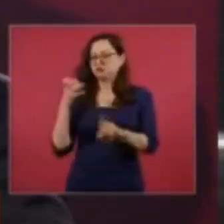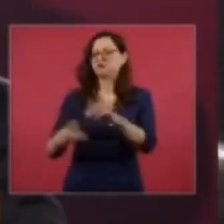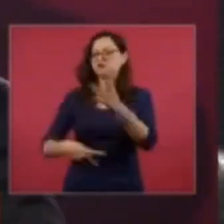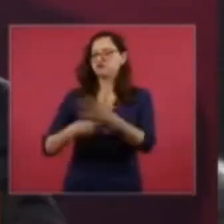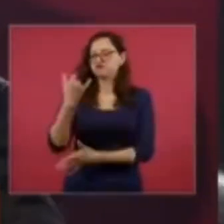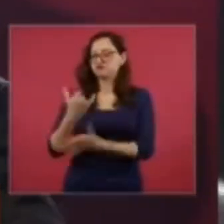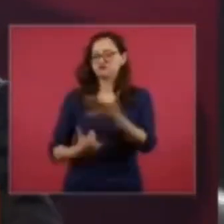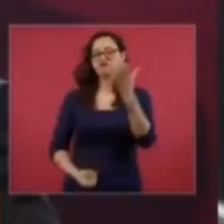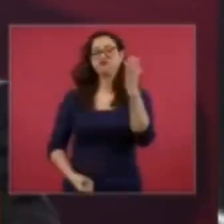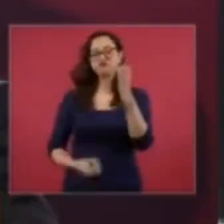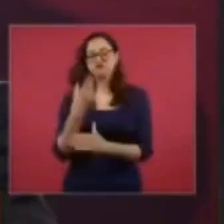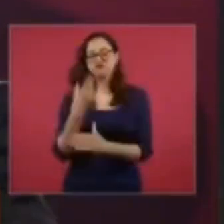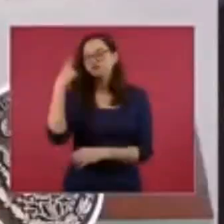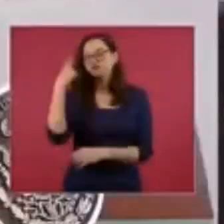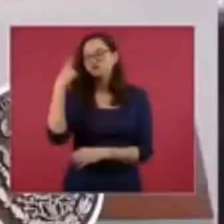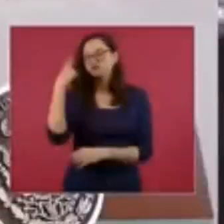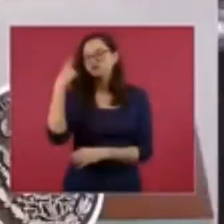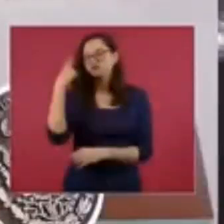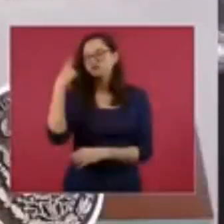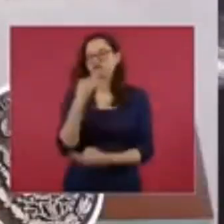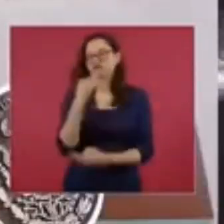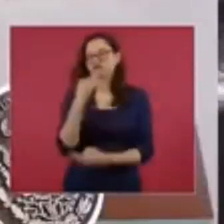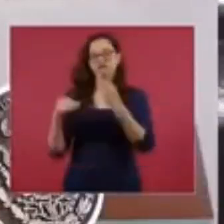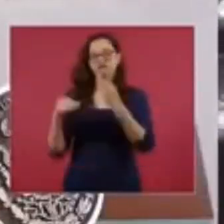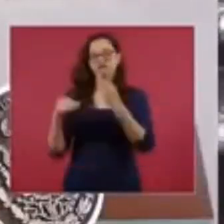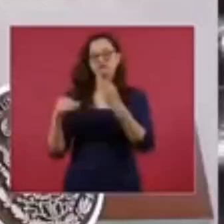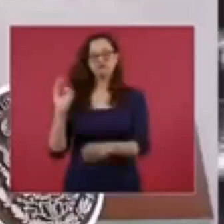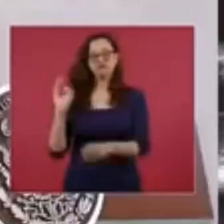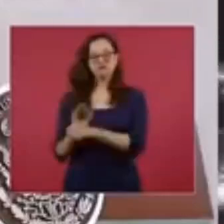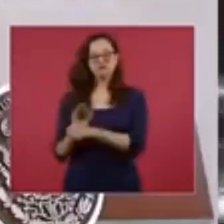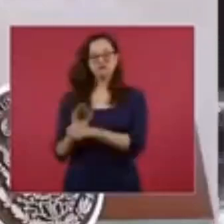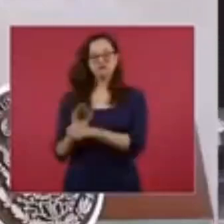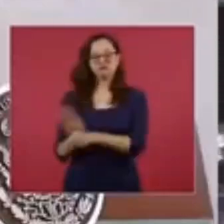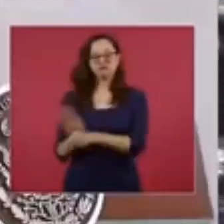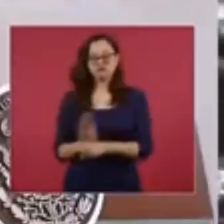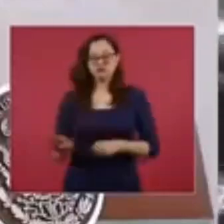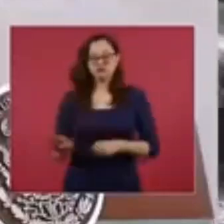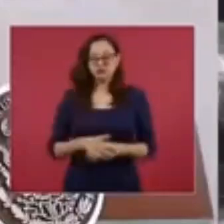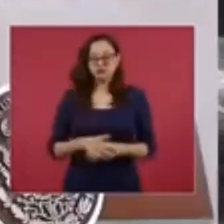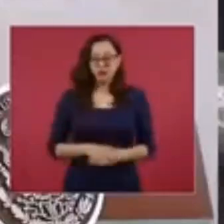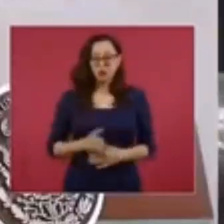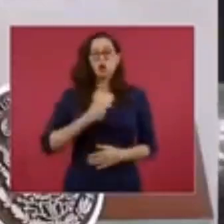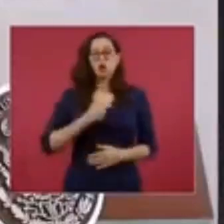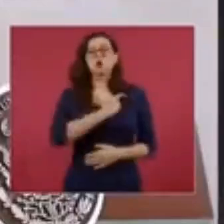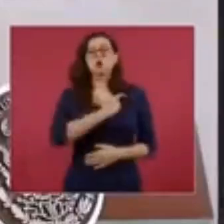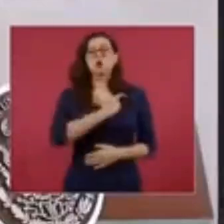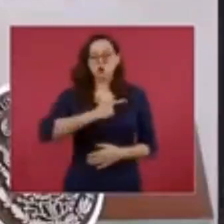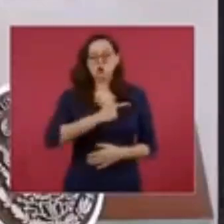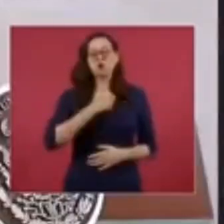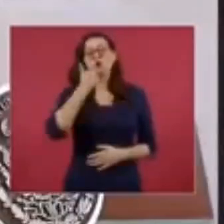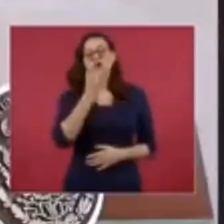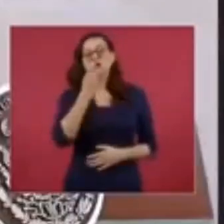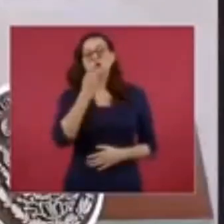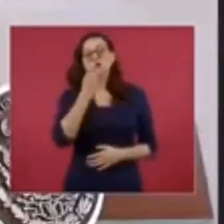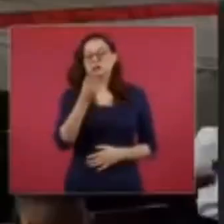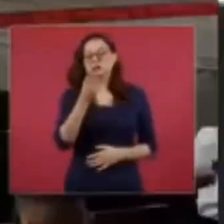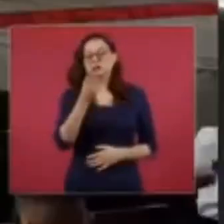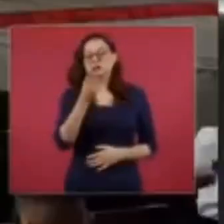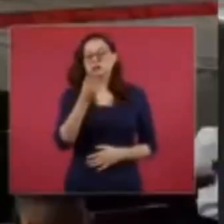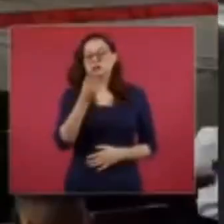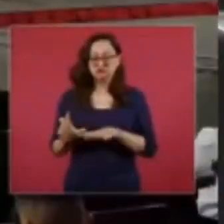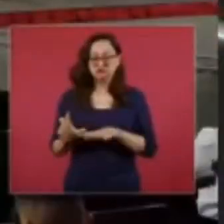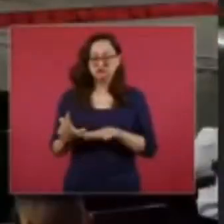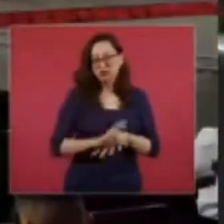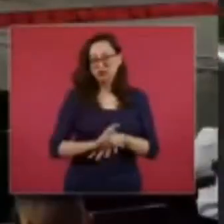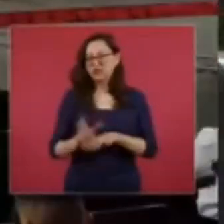en beneficio de todas y todos. Con gran entusiasmo quiero mencionar que del Tren Maya nos han